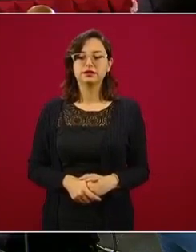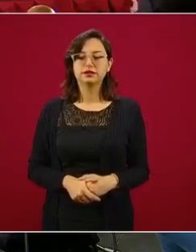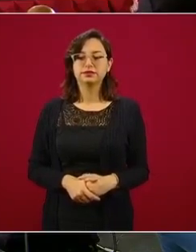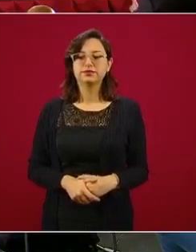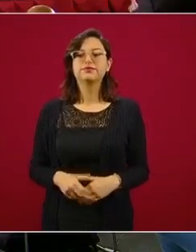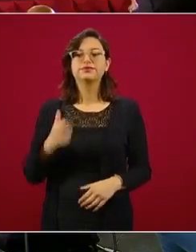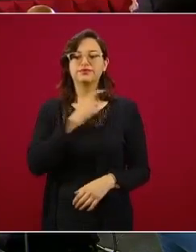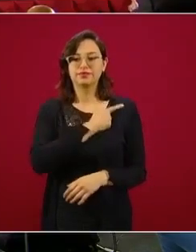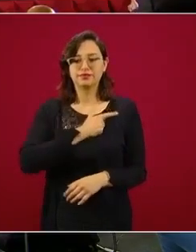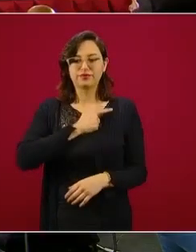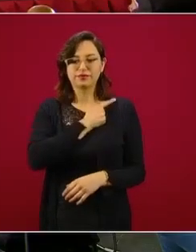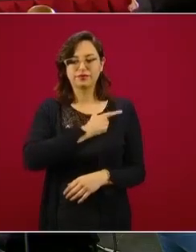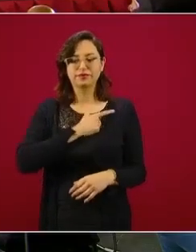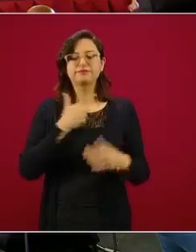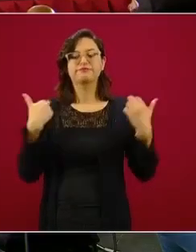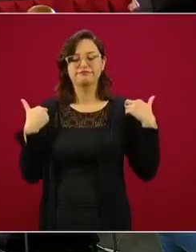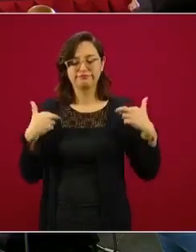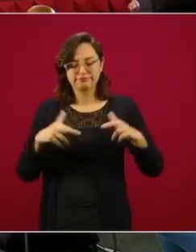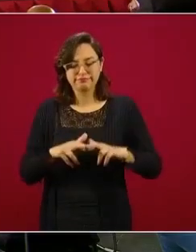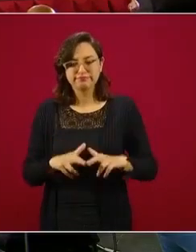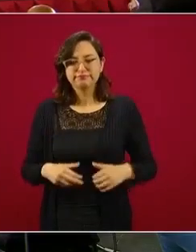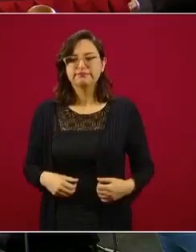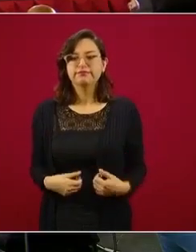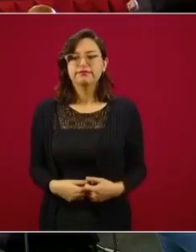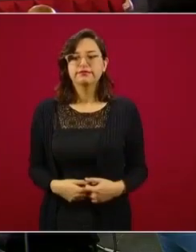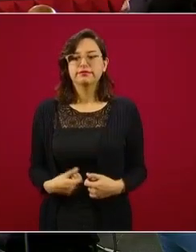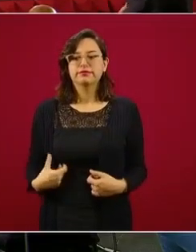Con gusto, maestro.